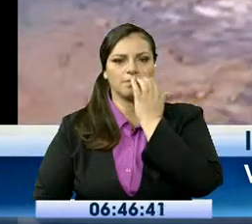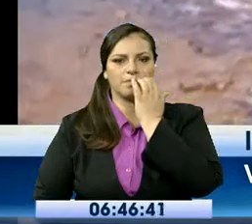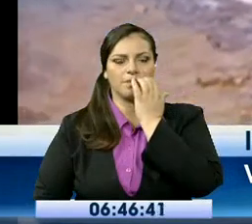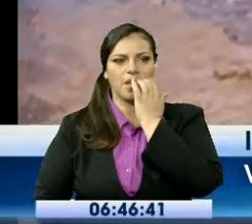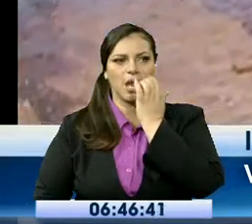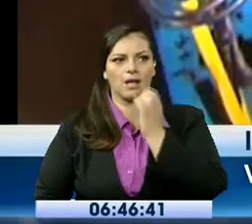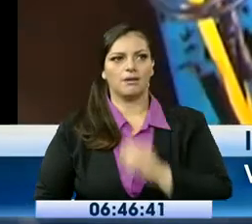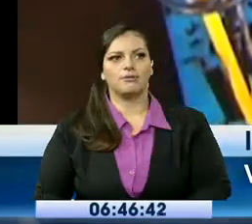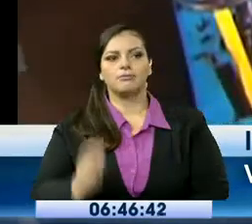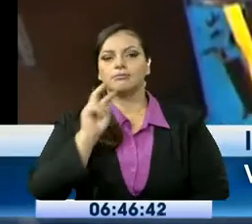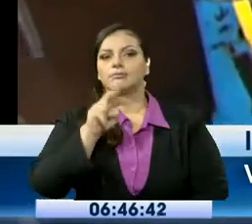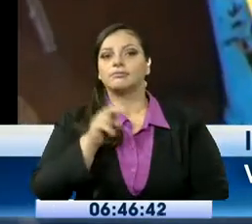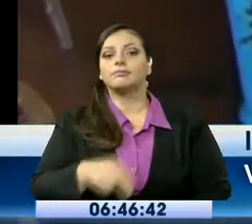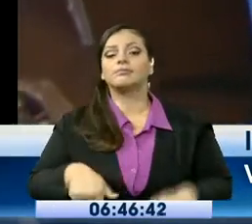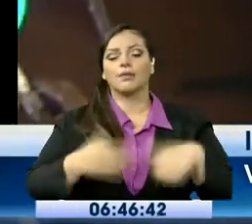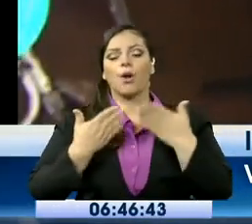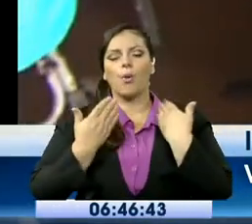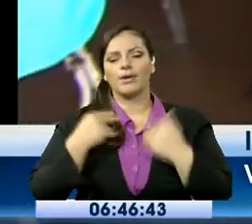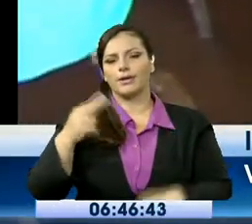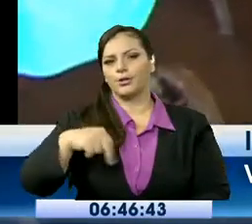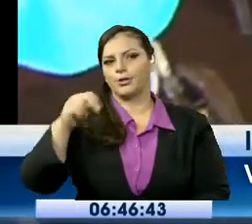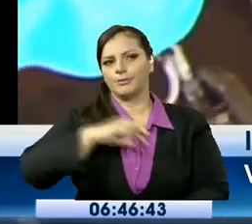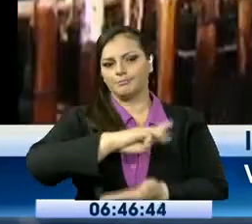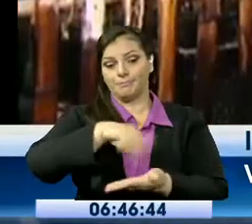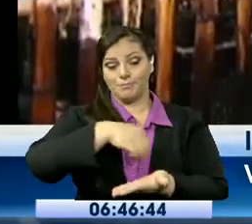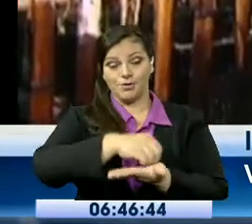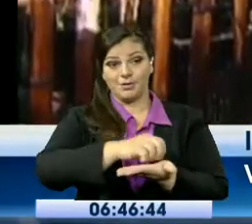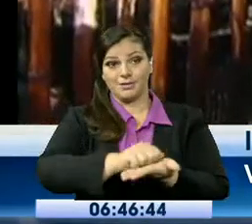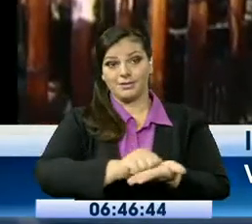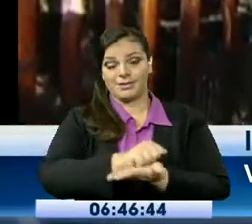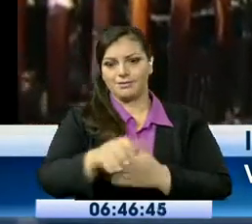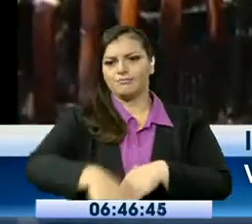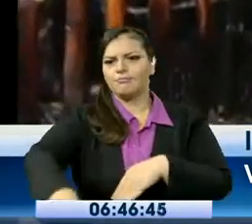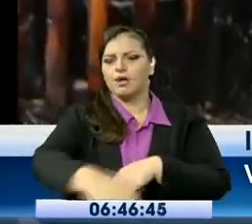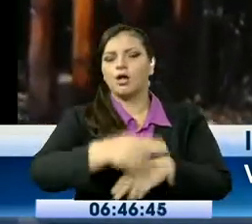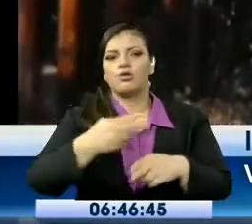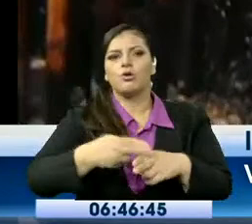Así lucen algunas de las casas en el sector de Las Marías, en Monte Sinaí.